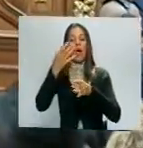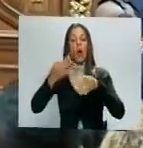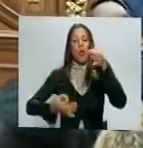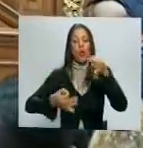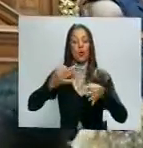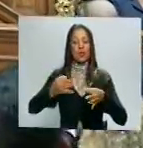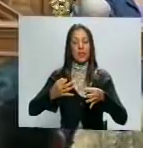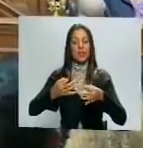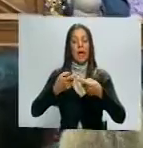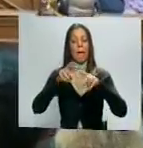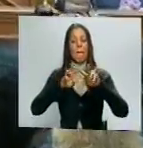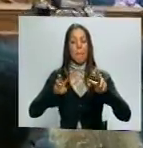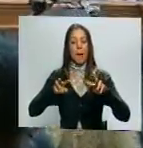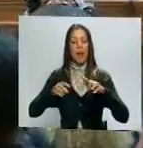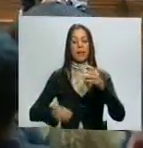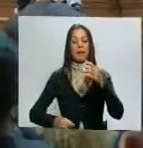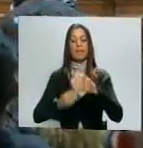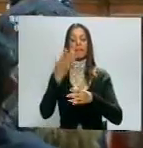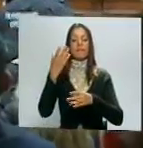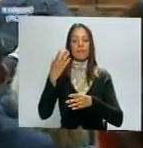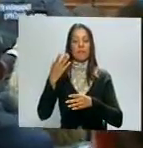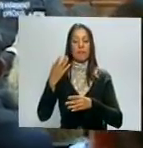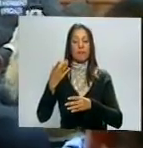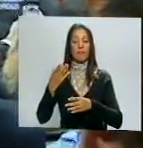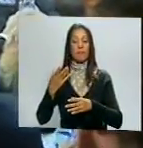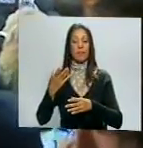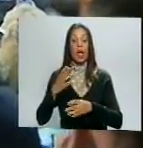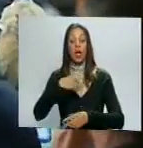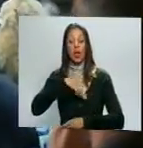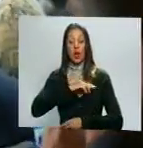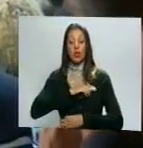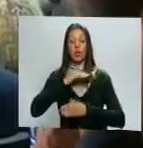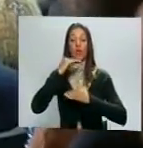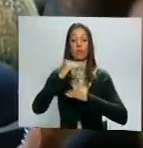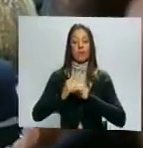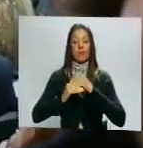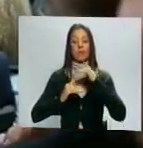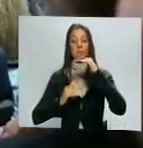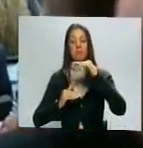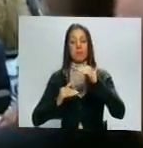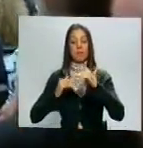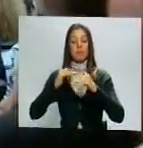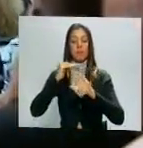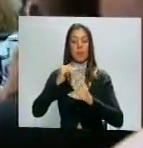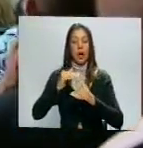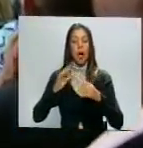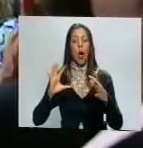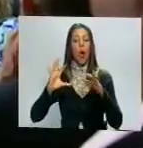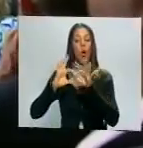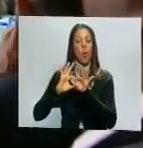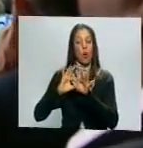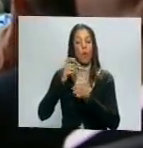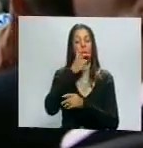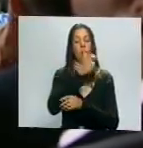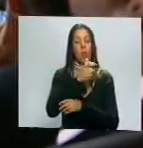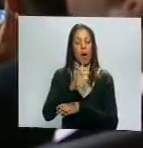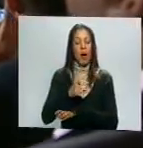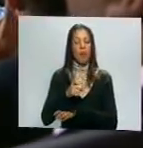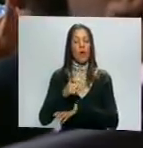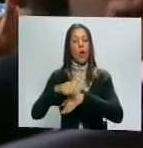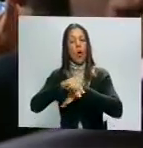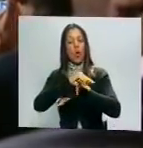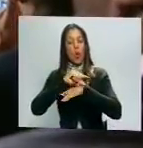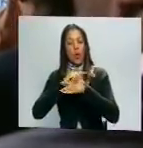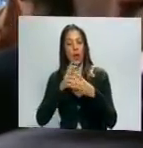primer momento. Y por eso pudimos avanzar con el pueblo, con un